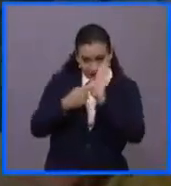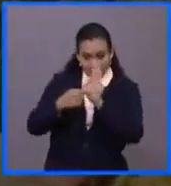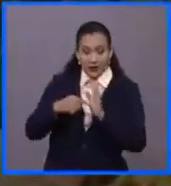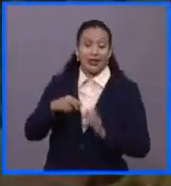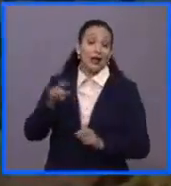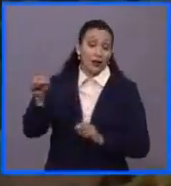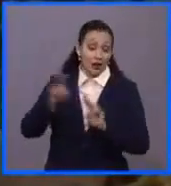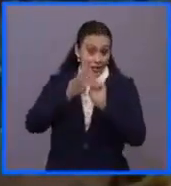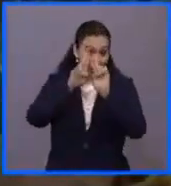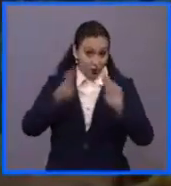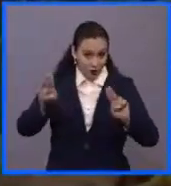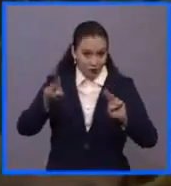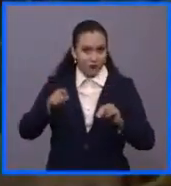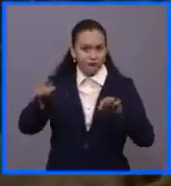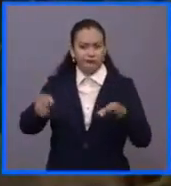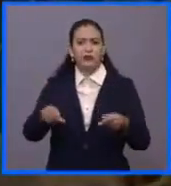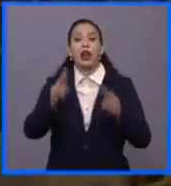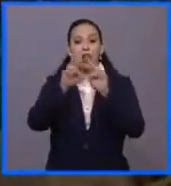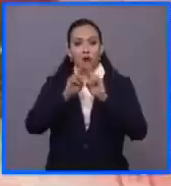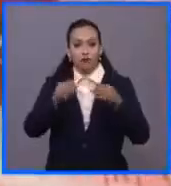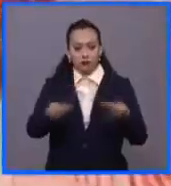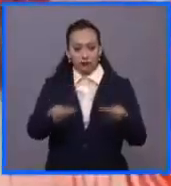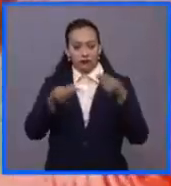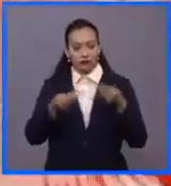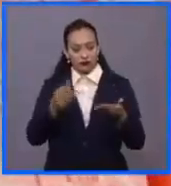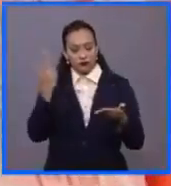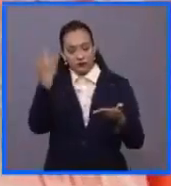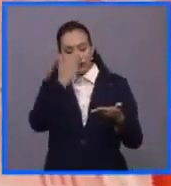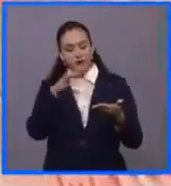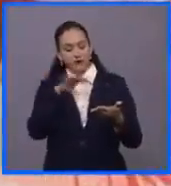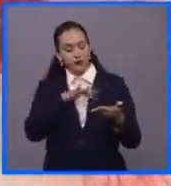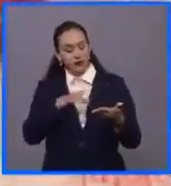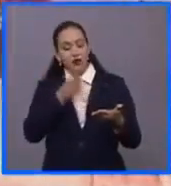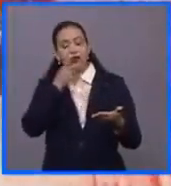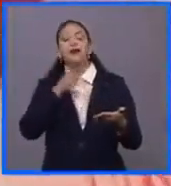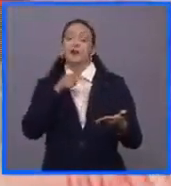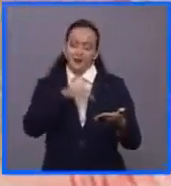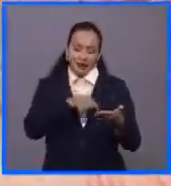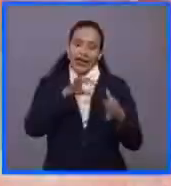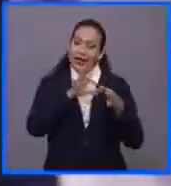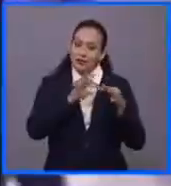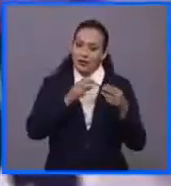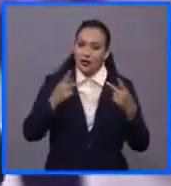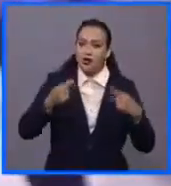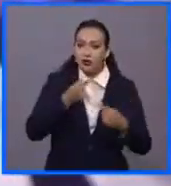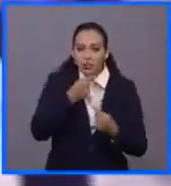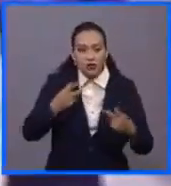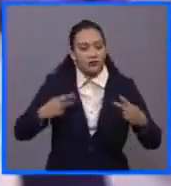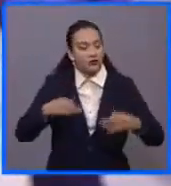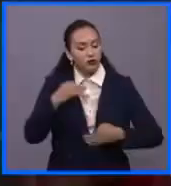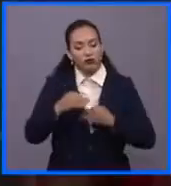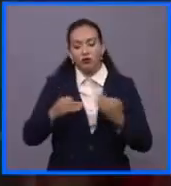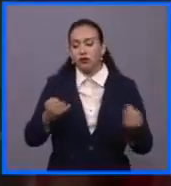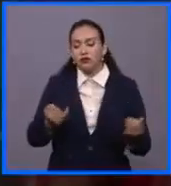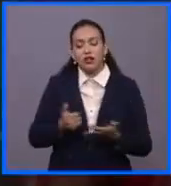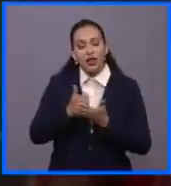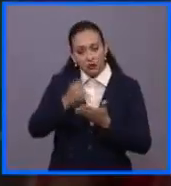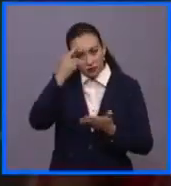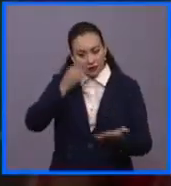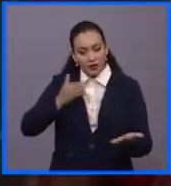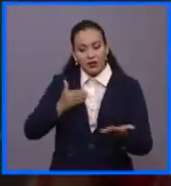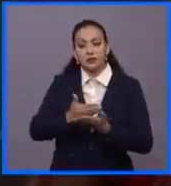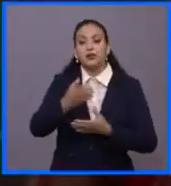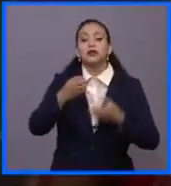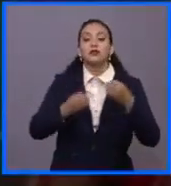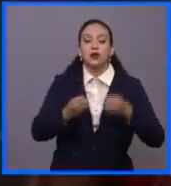Naciones Unidas, subrayó que los sistemas de justicia independientes desempeñan un papel fundamental en la promoción del acceso a la justicia